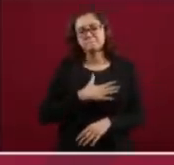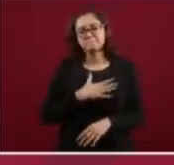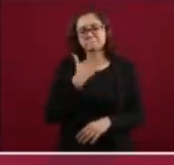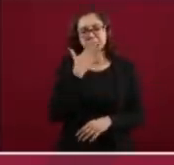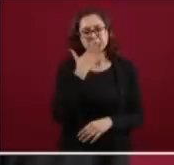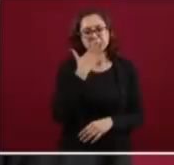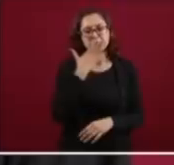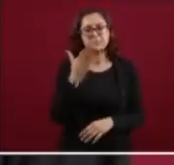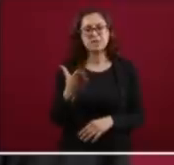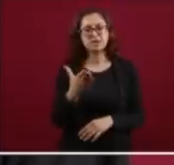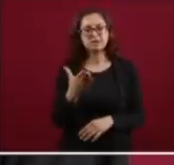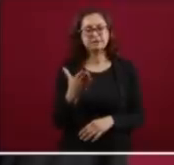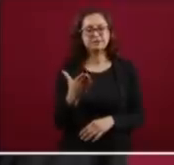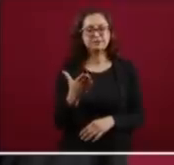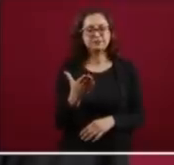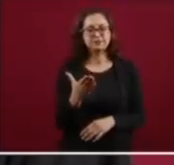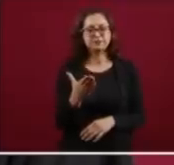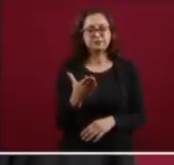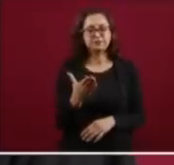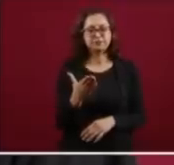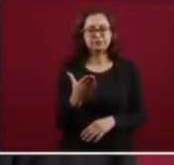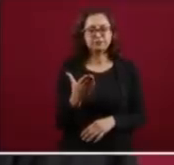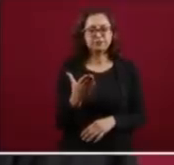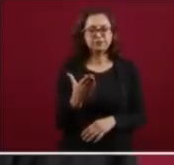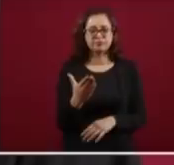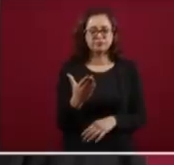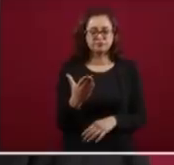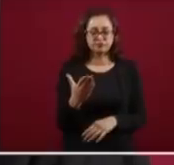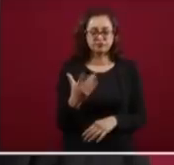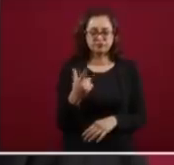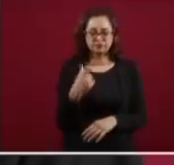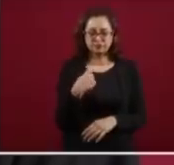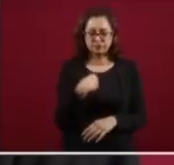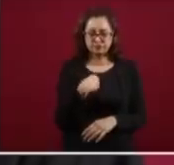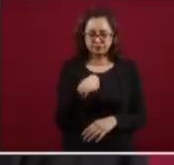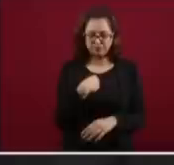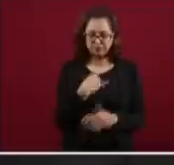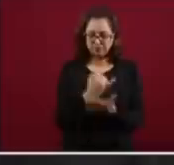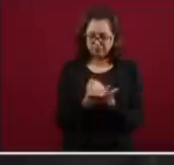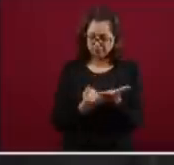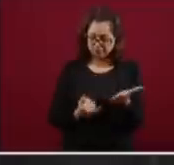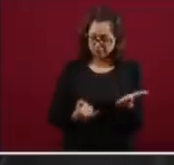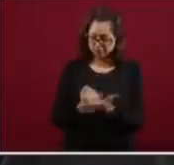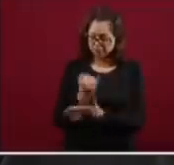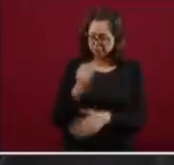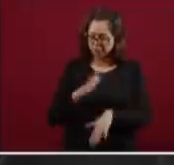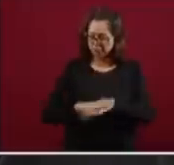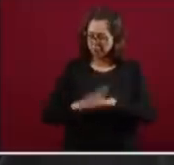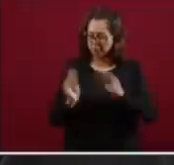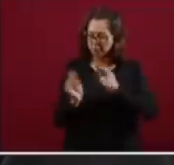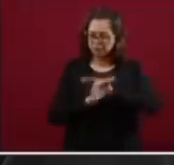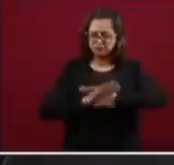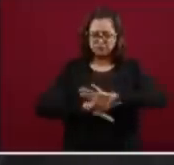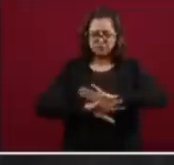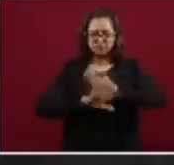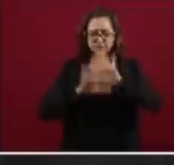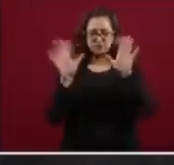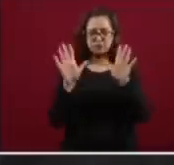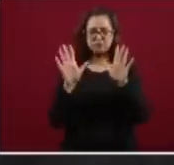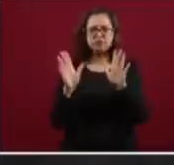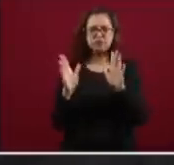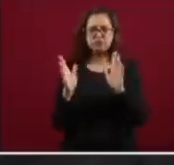lo estoy definiendo clarificando en un